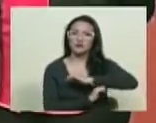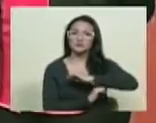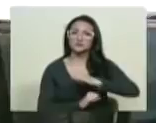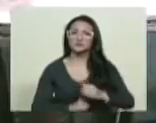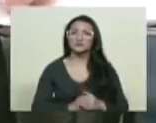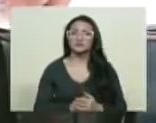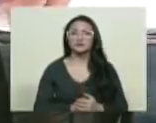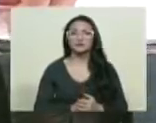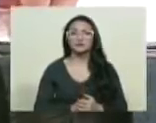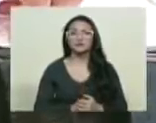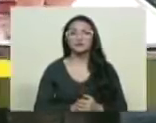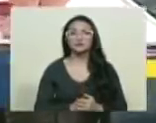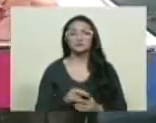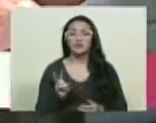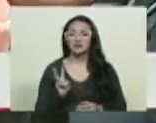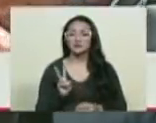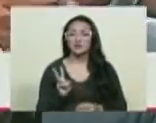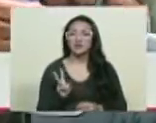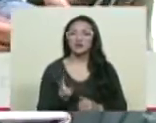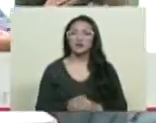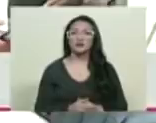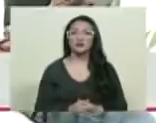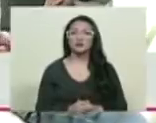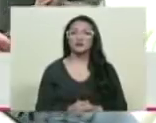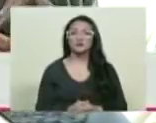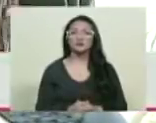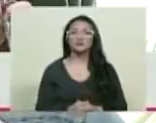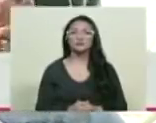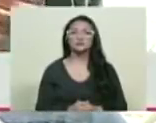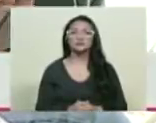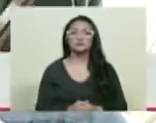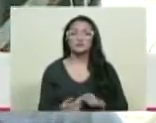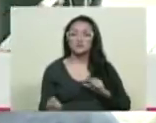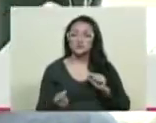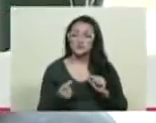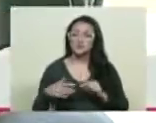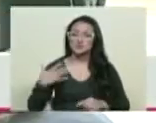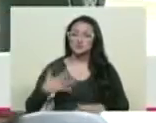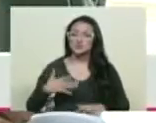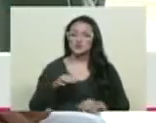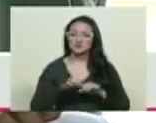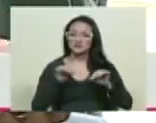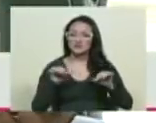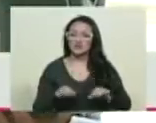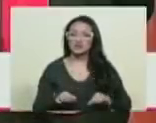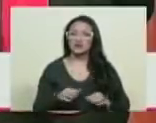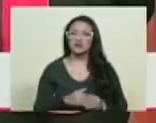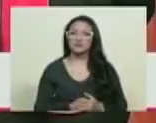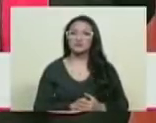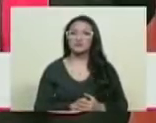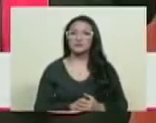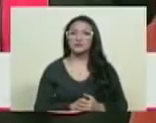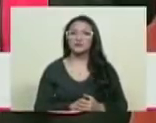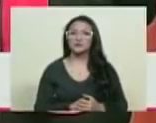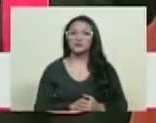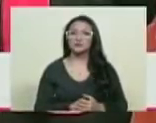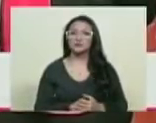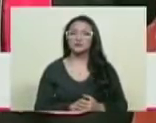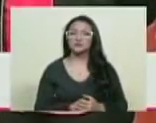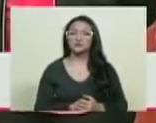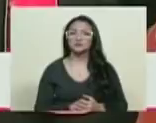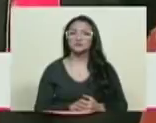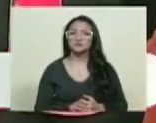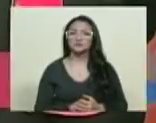venezolana en el petró se ha generado un tremendo debate en todos los sistemas de moneda bitcoin y monedas